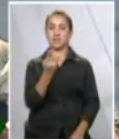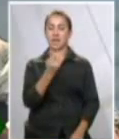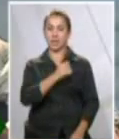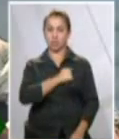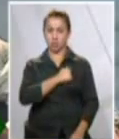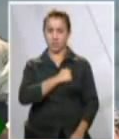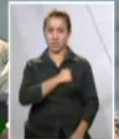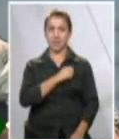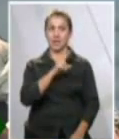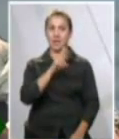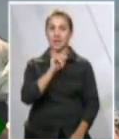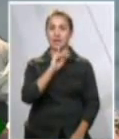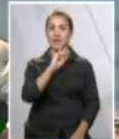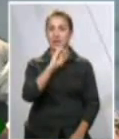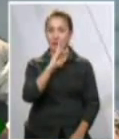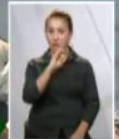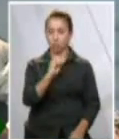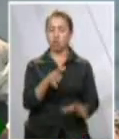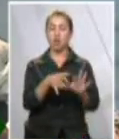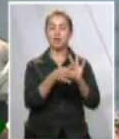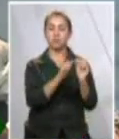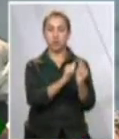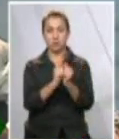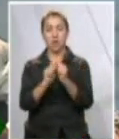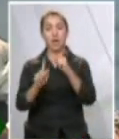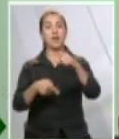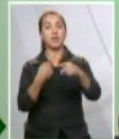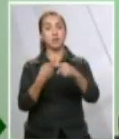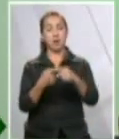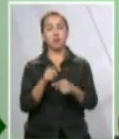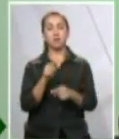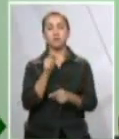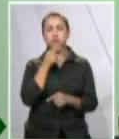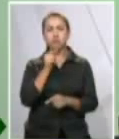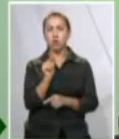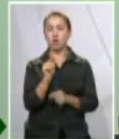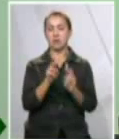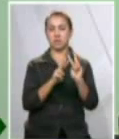Católica. Ricardo, gracias por acompañarnos. Gracias. Que además hace poco hicieron,